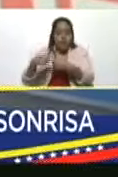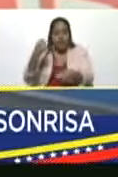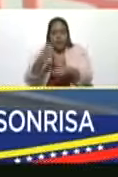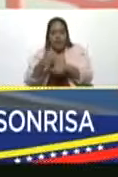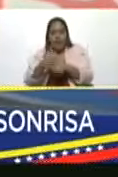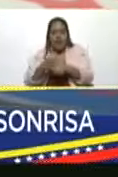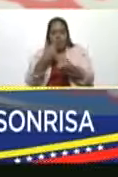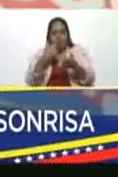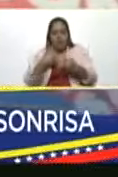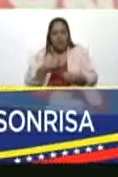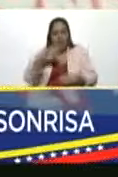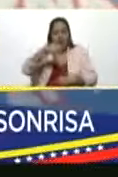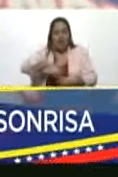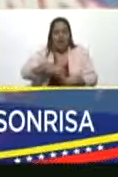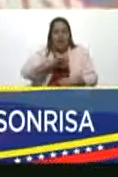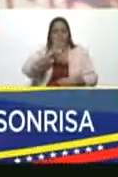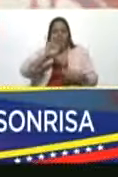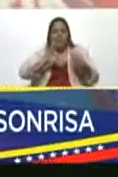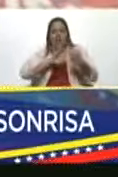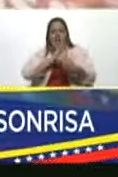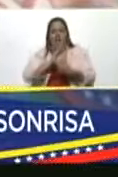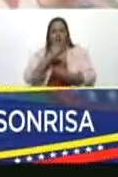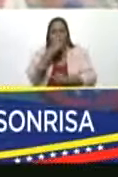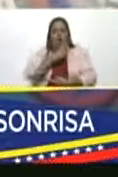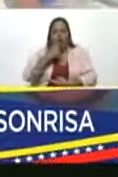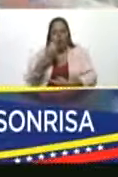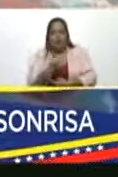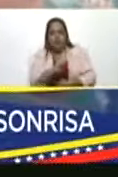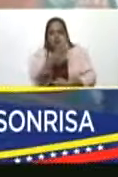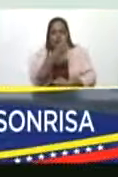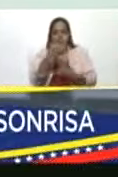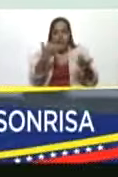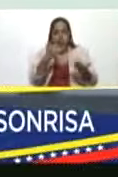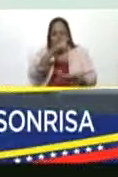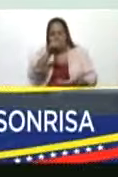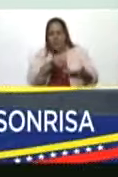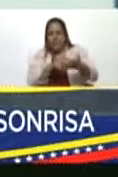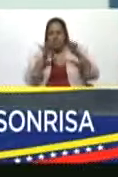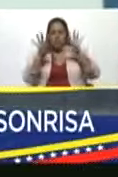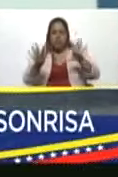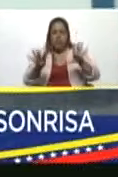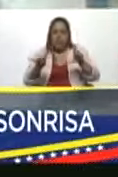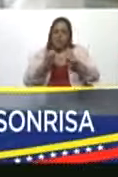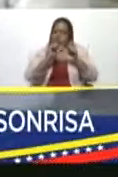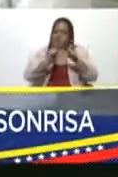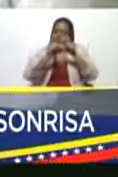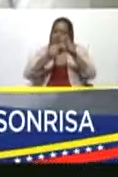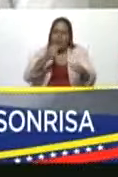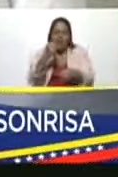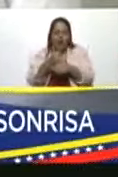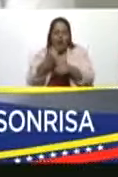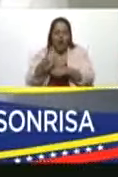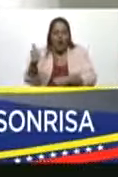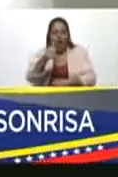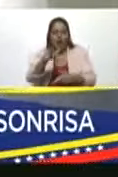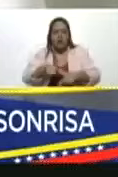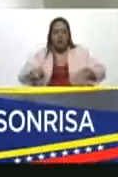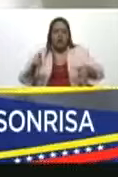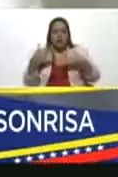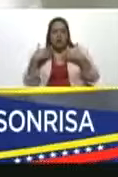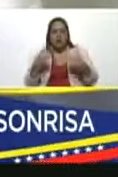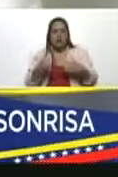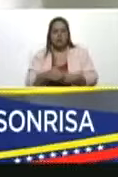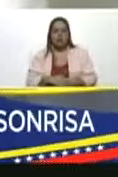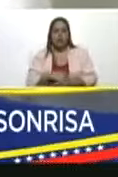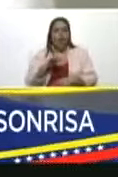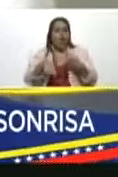dicho. Aquí llegaron 3 odontólogos primero y hoy contamos con 9, y así ha sido en cada uno de nuestros centros de salud. Se suman